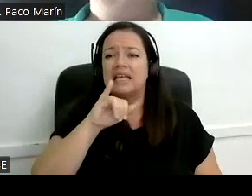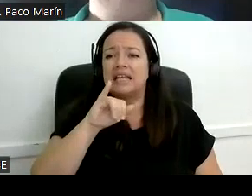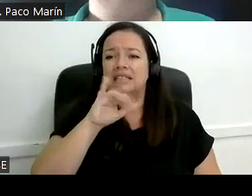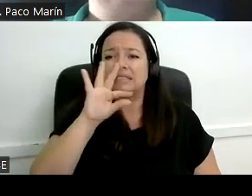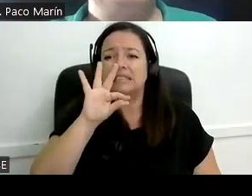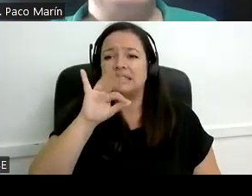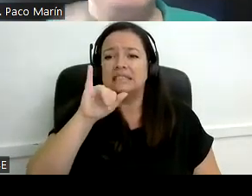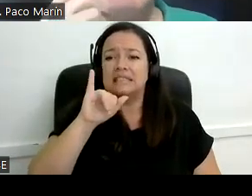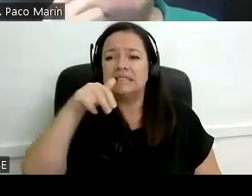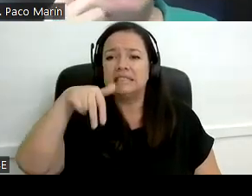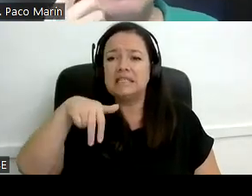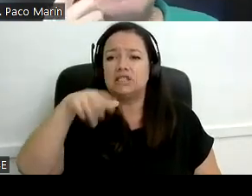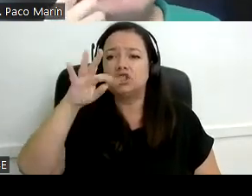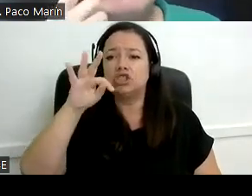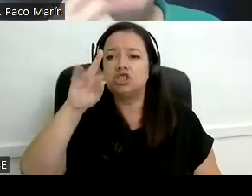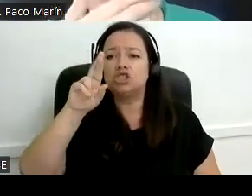Sí, sí, no hay